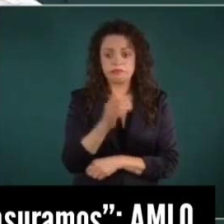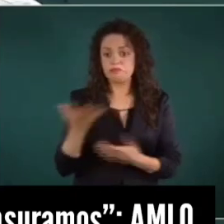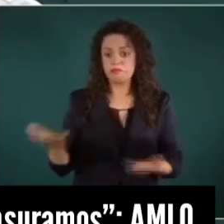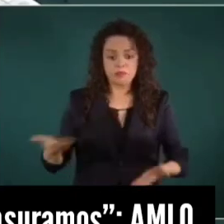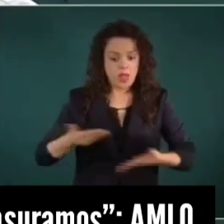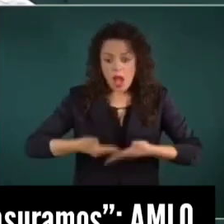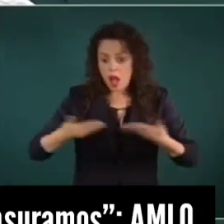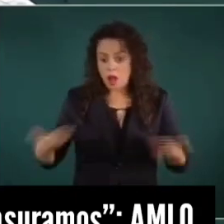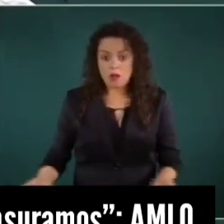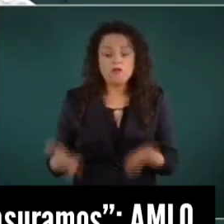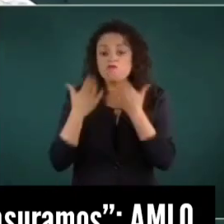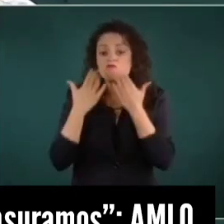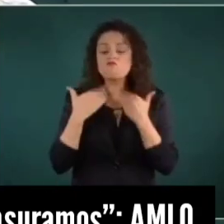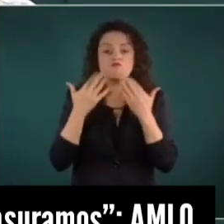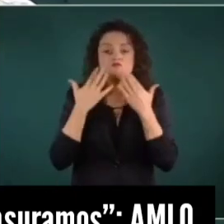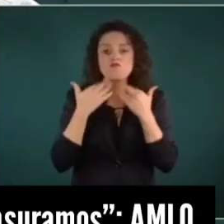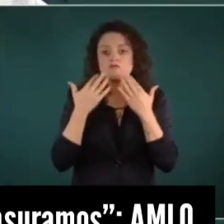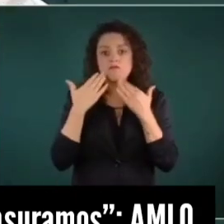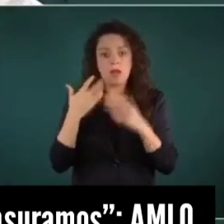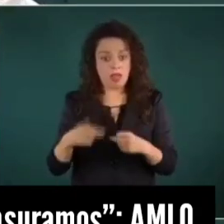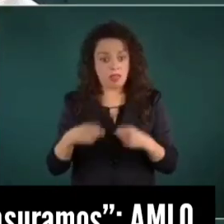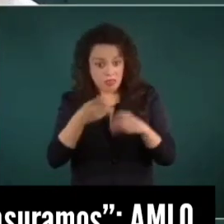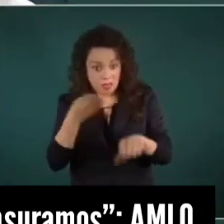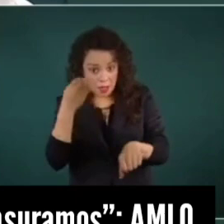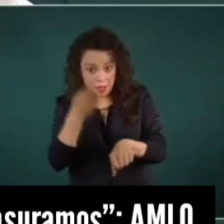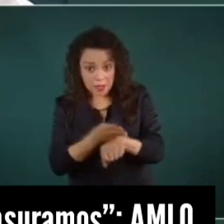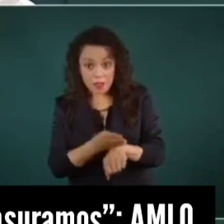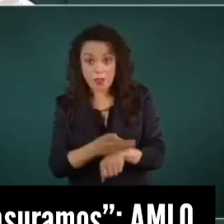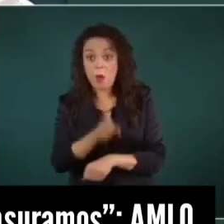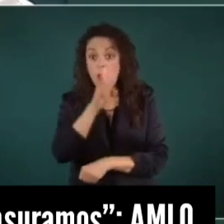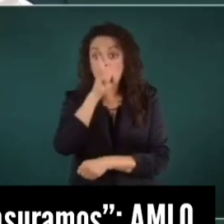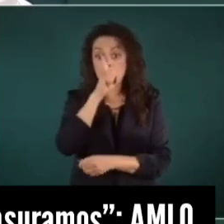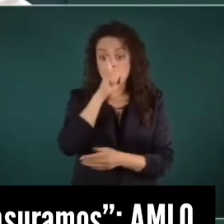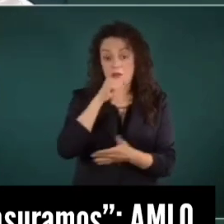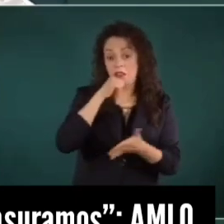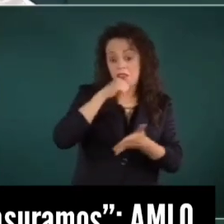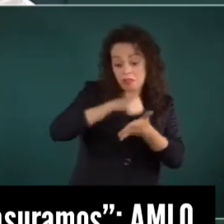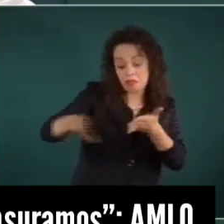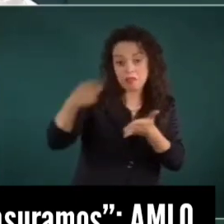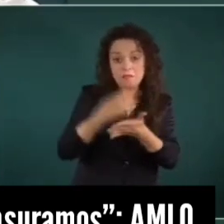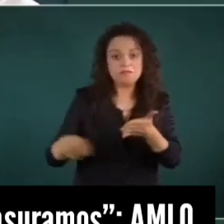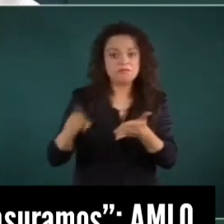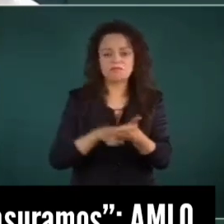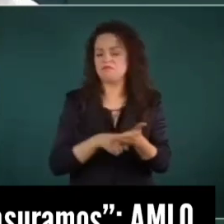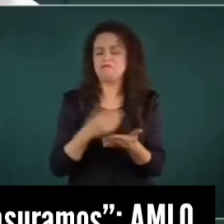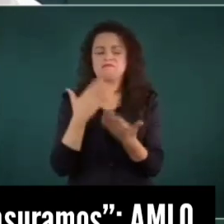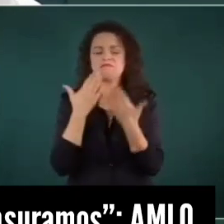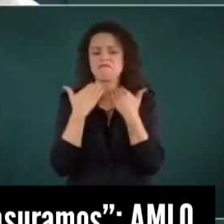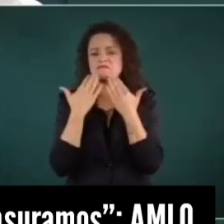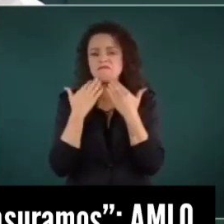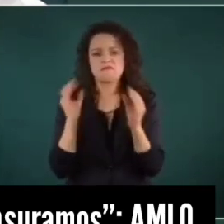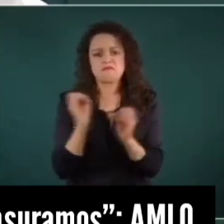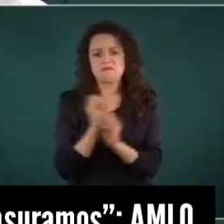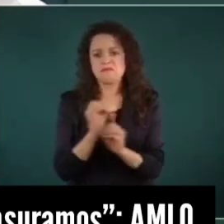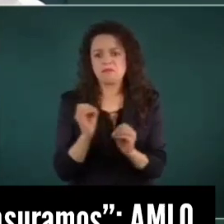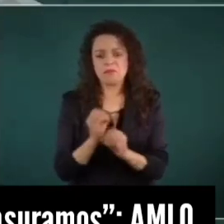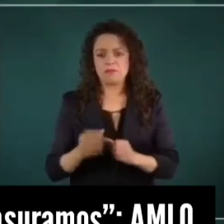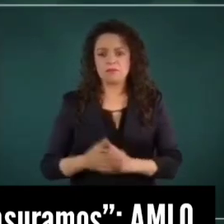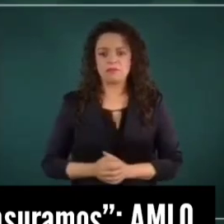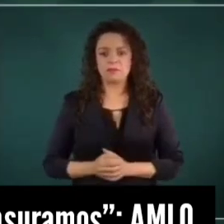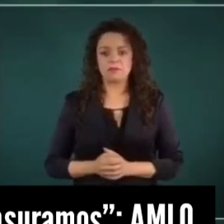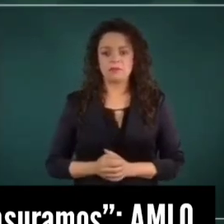represalias, no hay censura. Tan es así que desde el presidente Madero